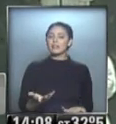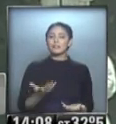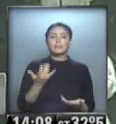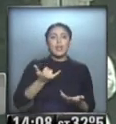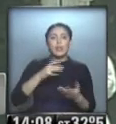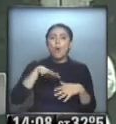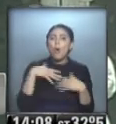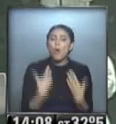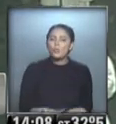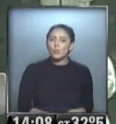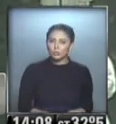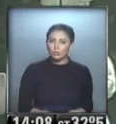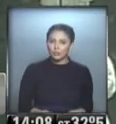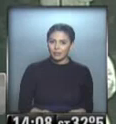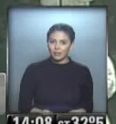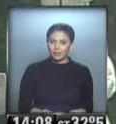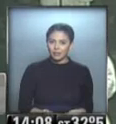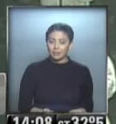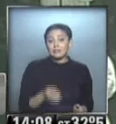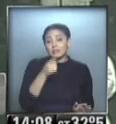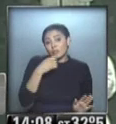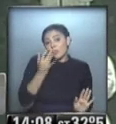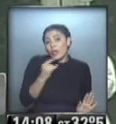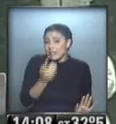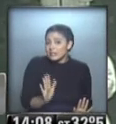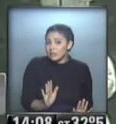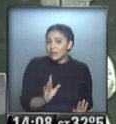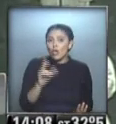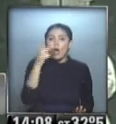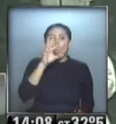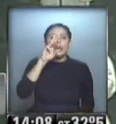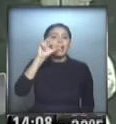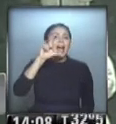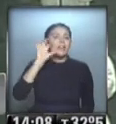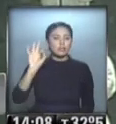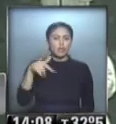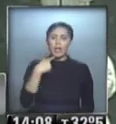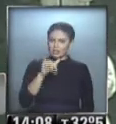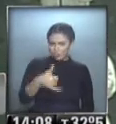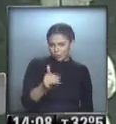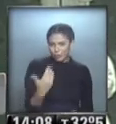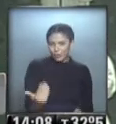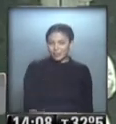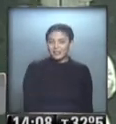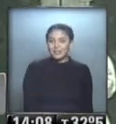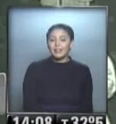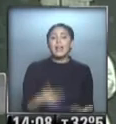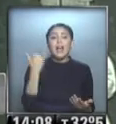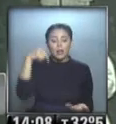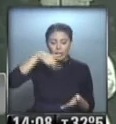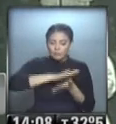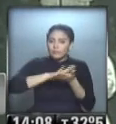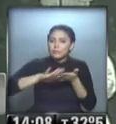una gran oportunidad. Si se me permite decirle Horacio, porque le decía personalmente Horacio y él me autorizó, se abre